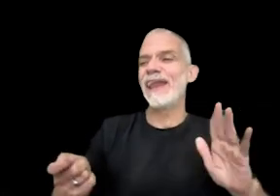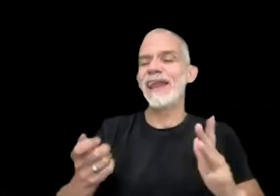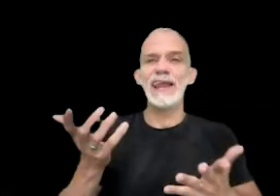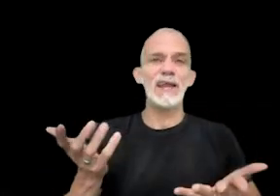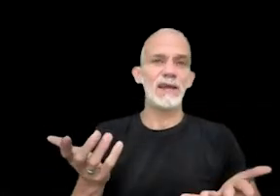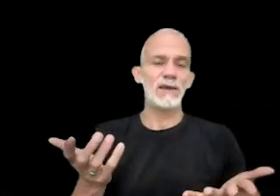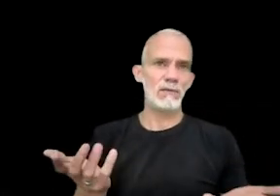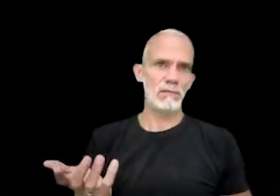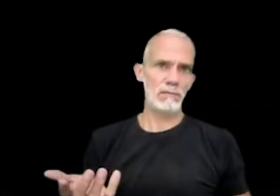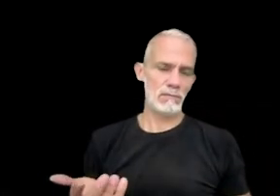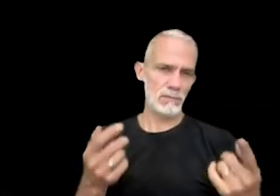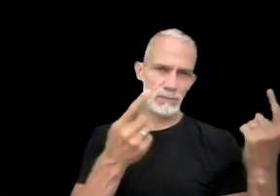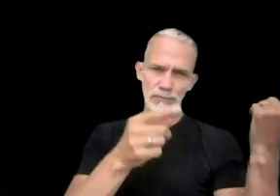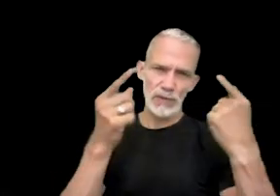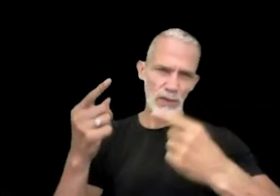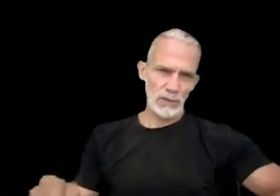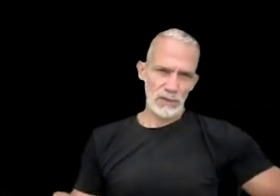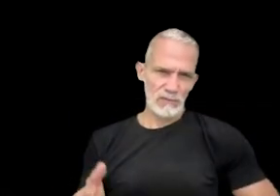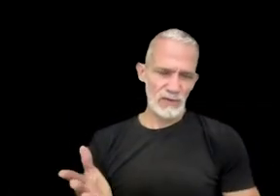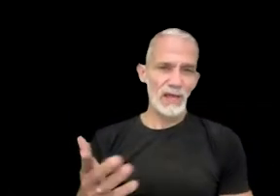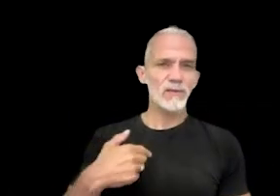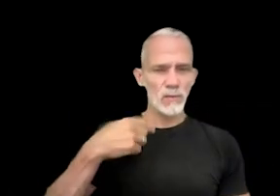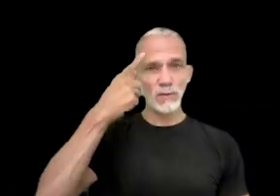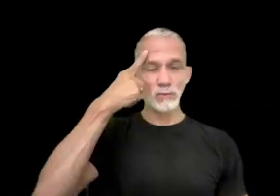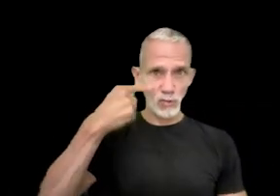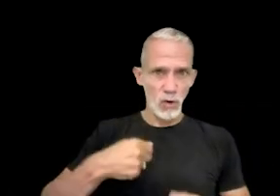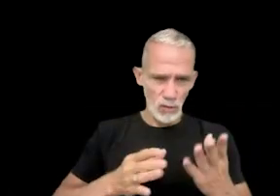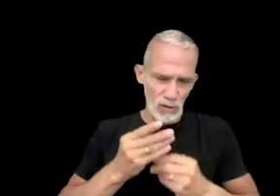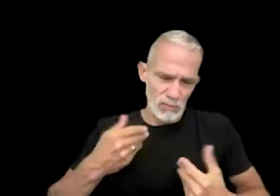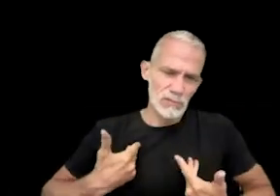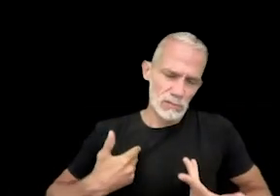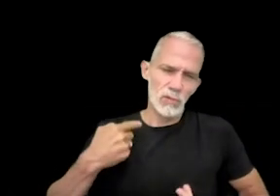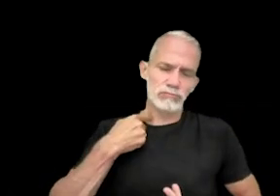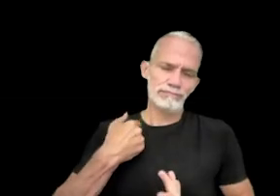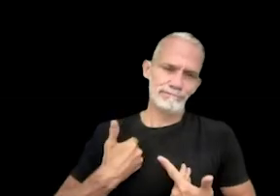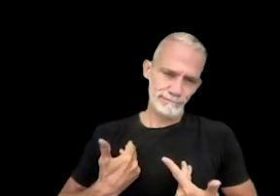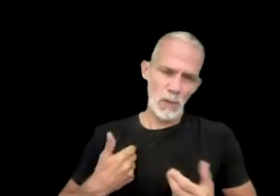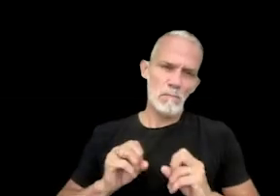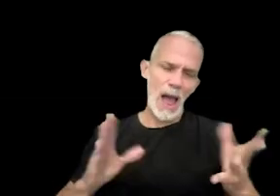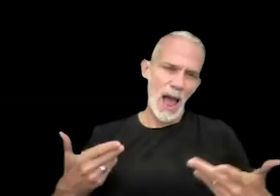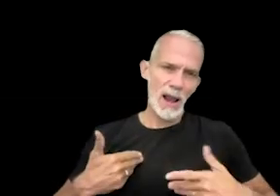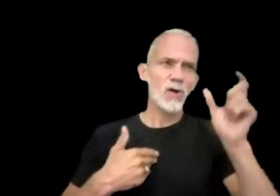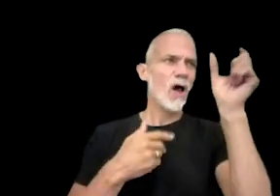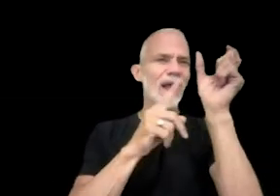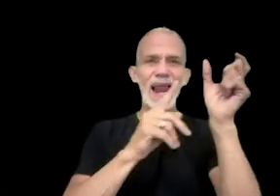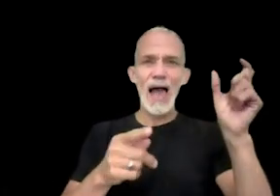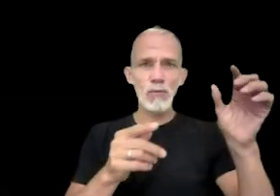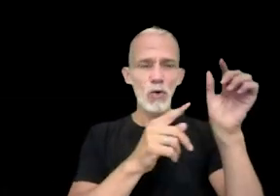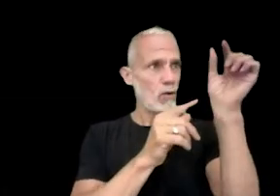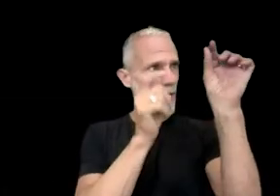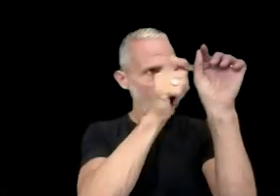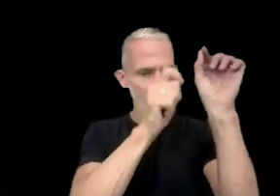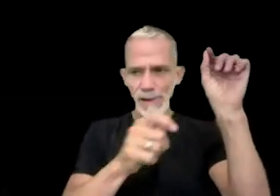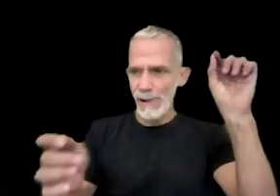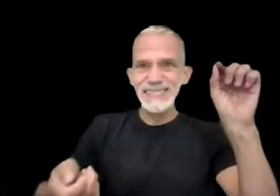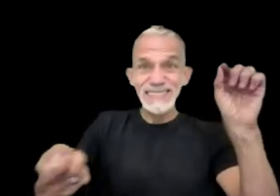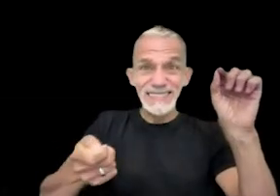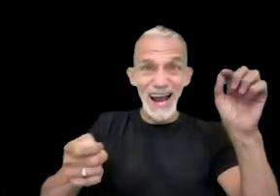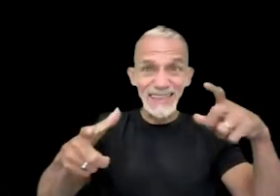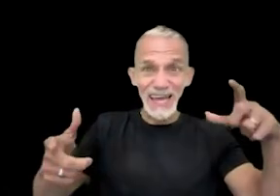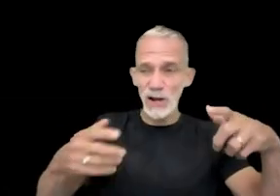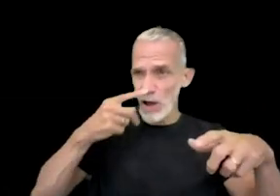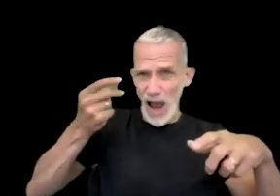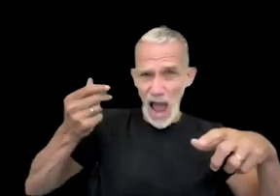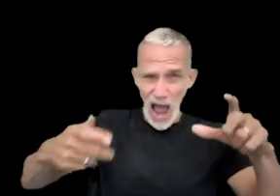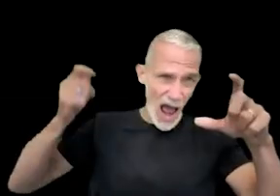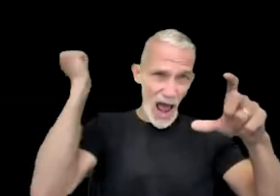diferentes. Ahora, yo la verdad me maté la macana, estamos de acuerdo, ¿no? Yo clavé un clavito con una sartén. Pasemos